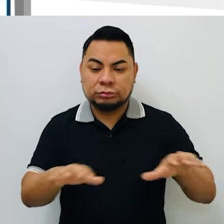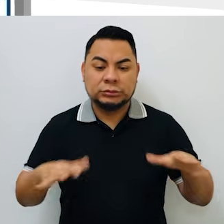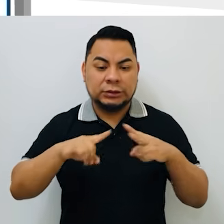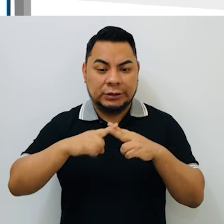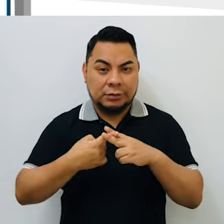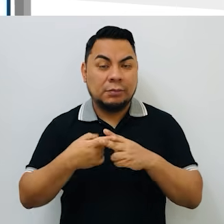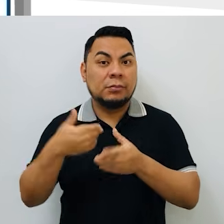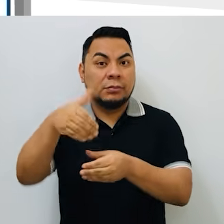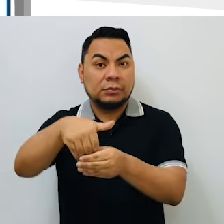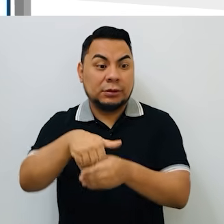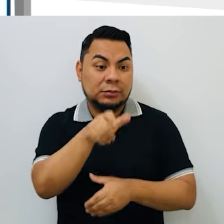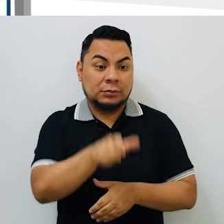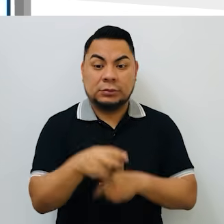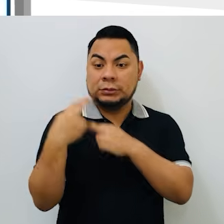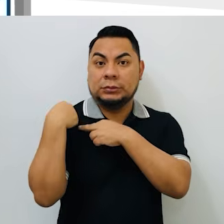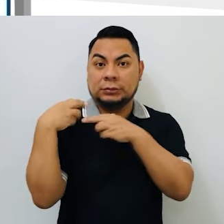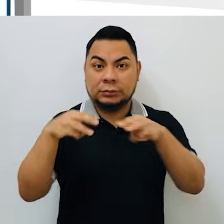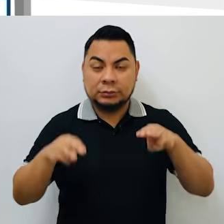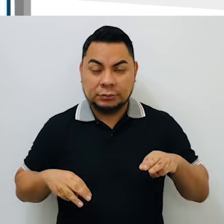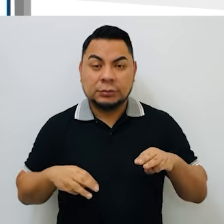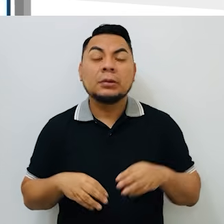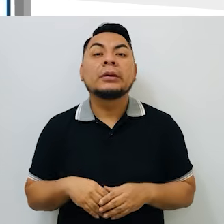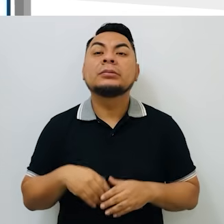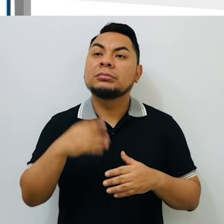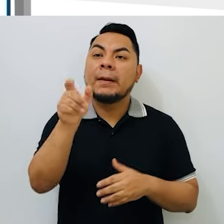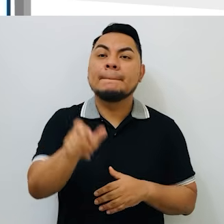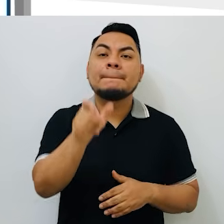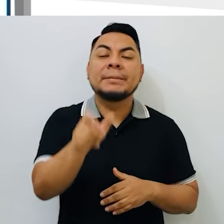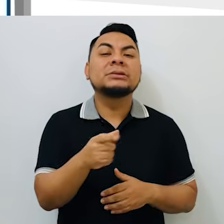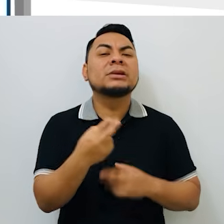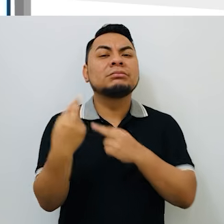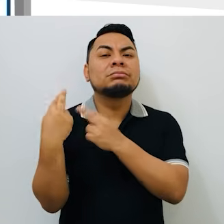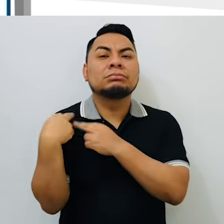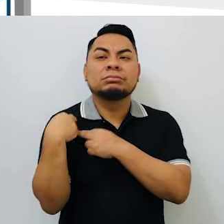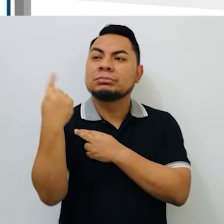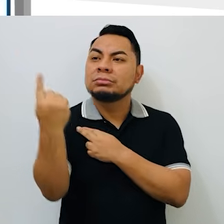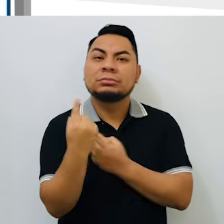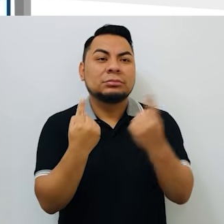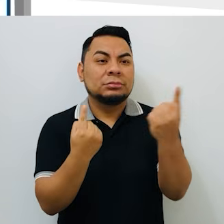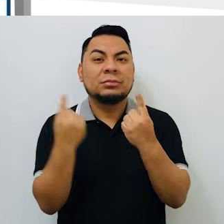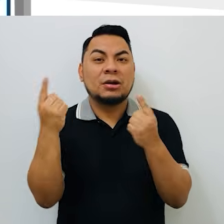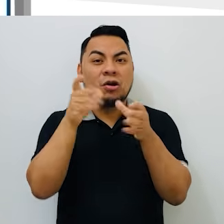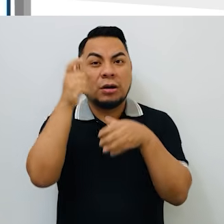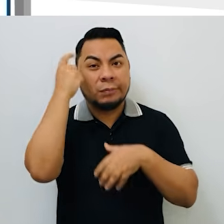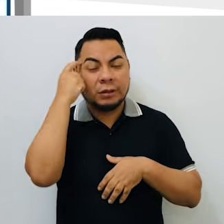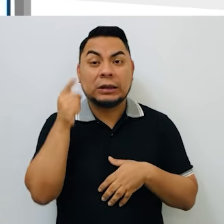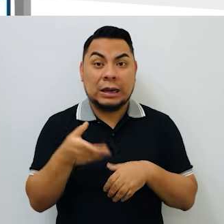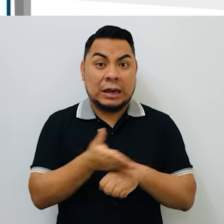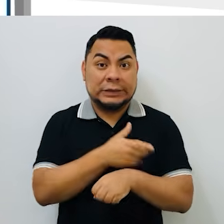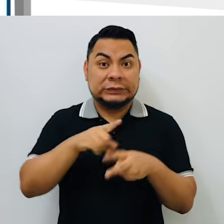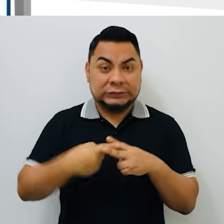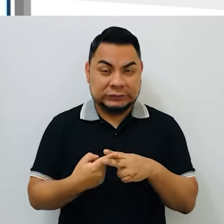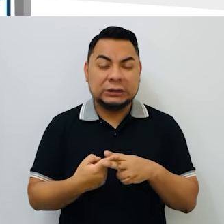su funcionamiento. Los miembros de mesa reciben a las personeras y los personeros, quienes pueden